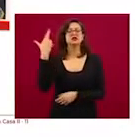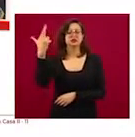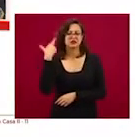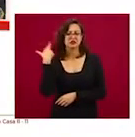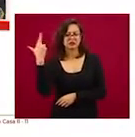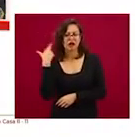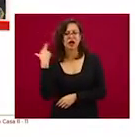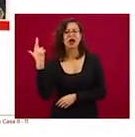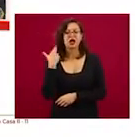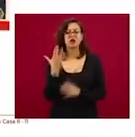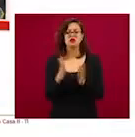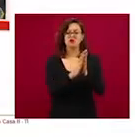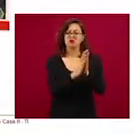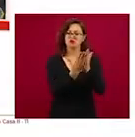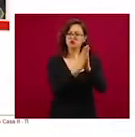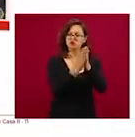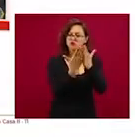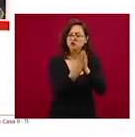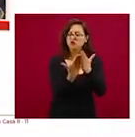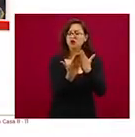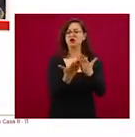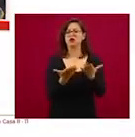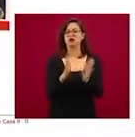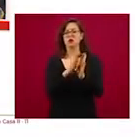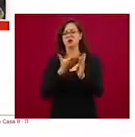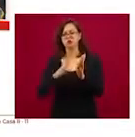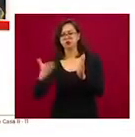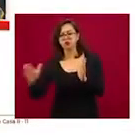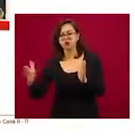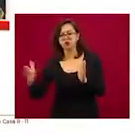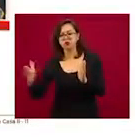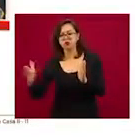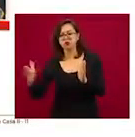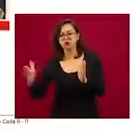gratuito, cuadernillos de trabajo y atención especial.